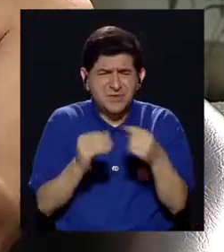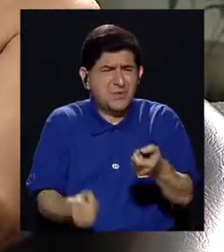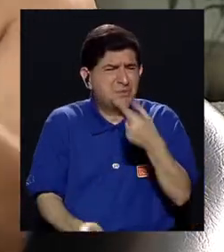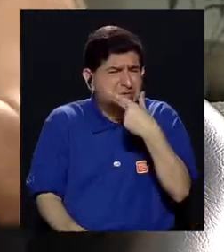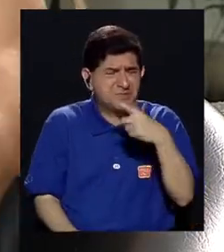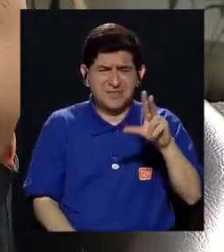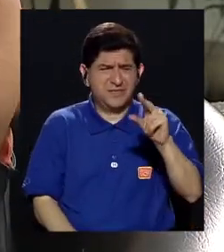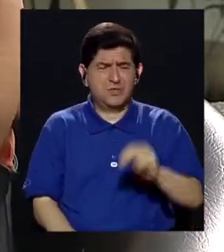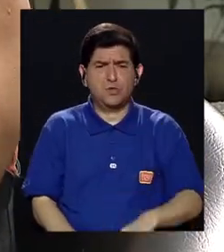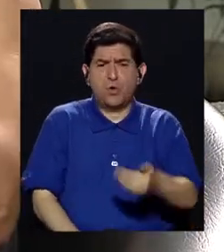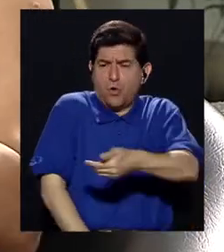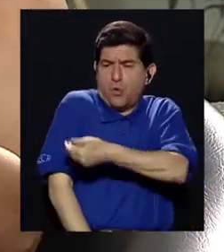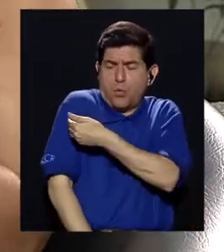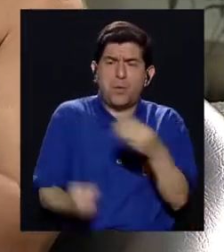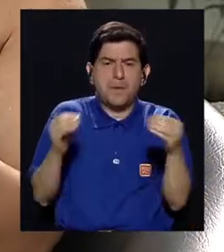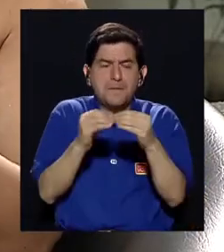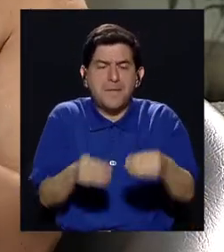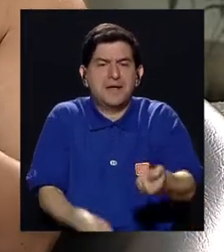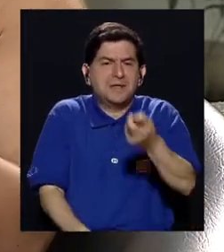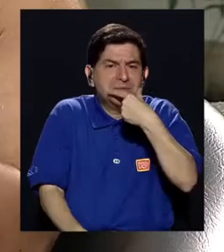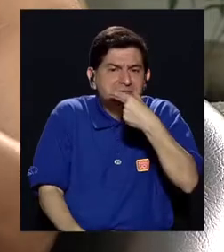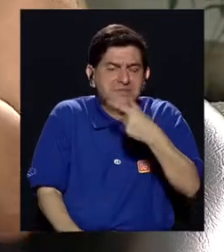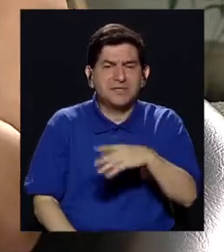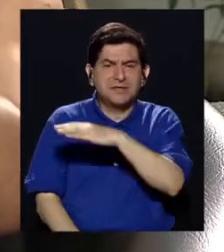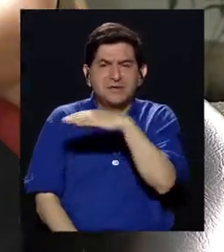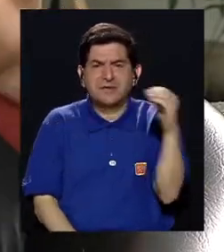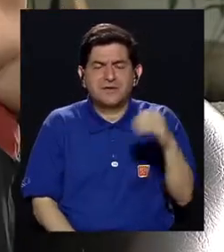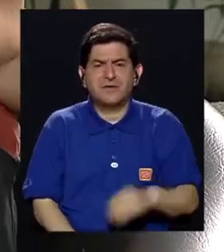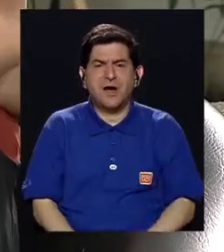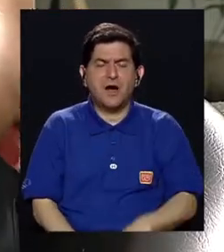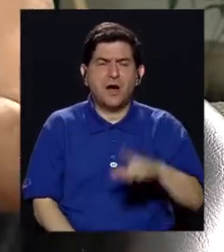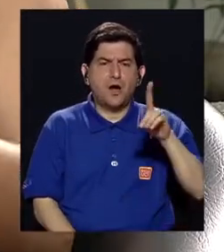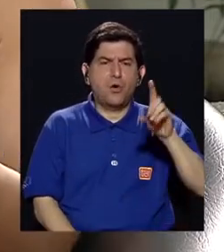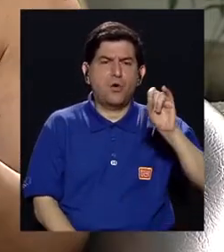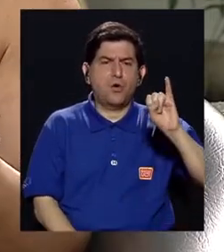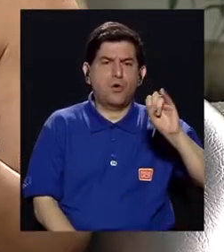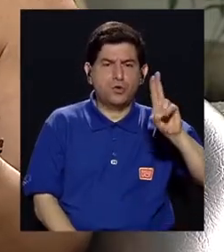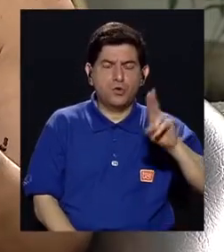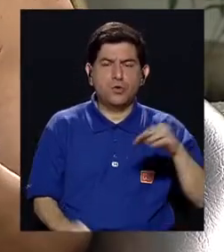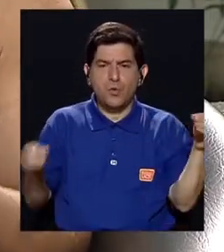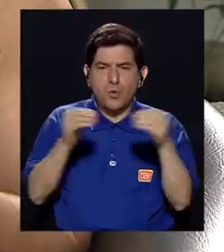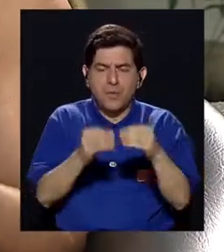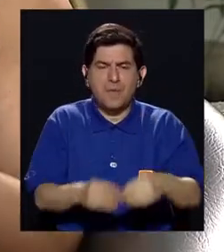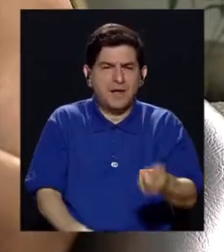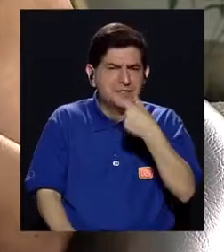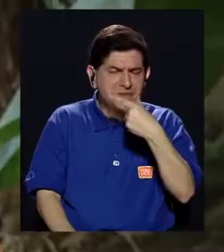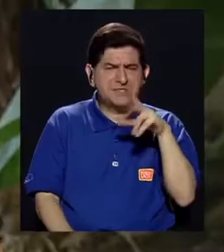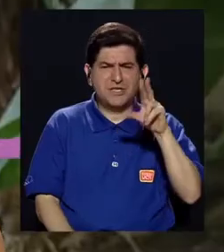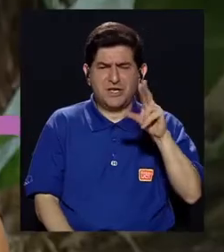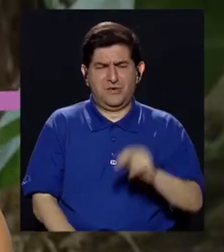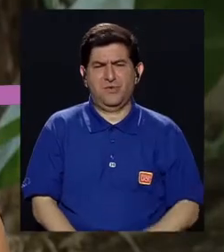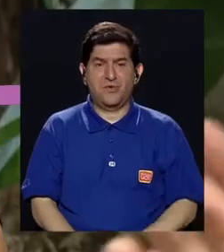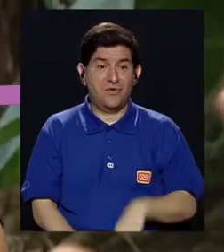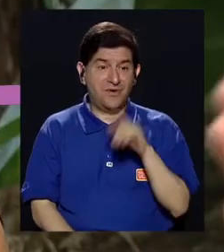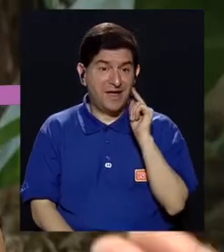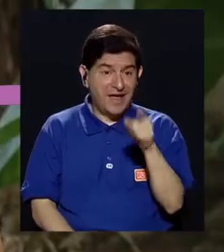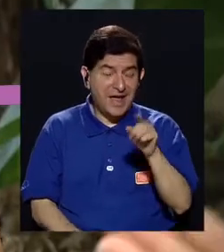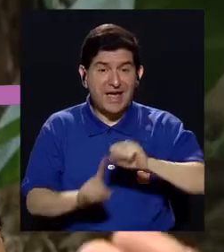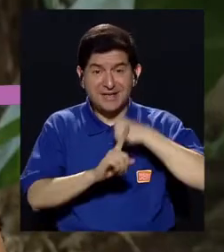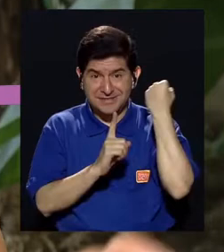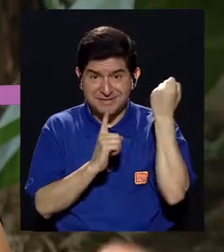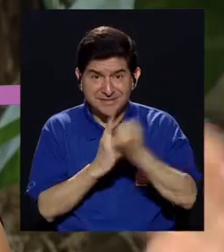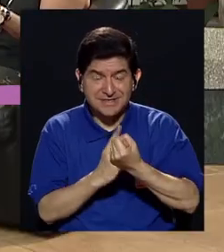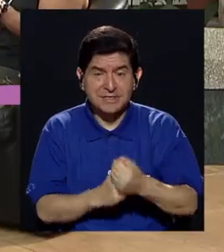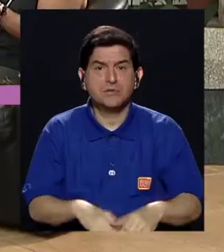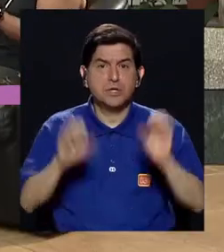no subdérmico más pastillas, no un DIU más las pastillas, no. Eso, sonado, sí. Eso uh-huh. hace